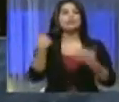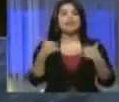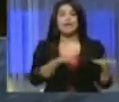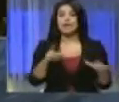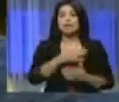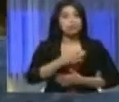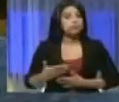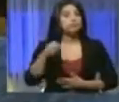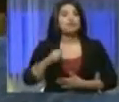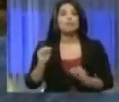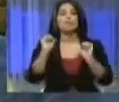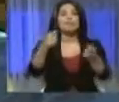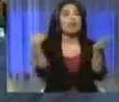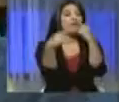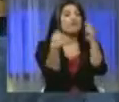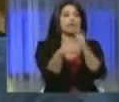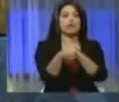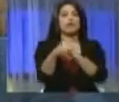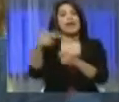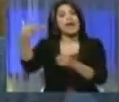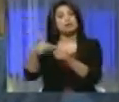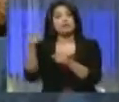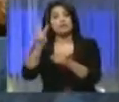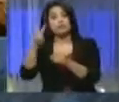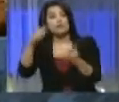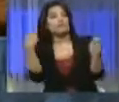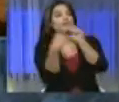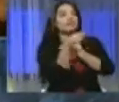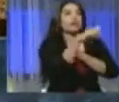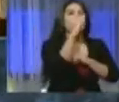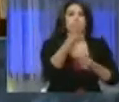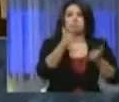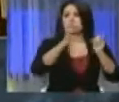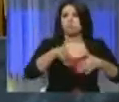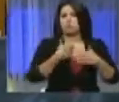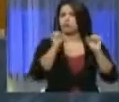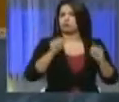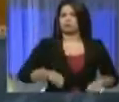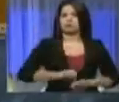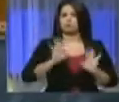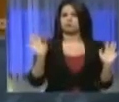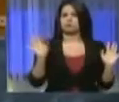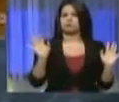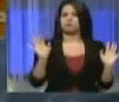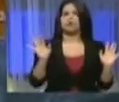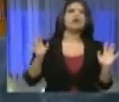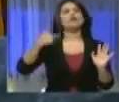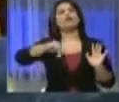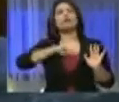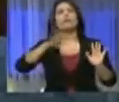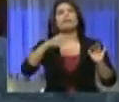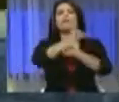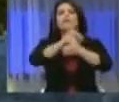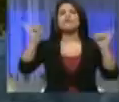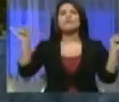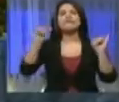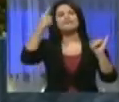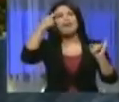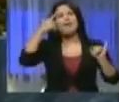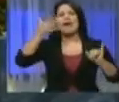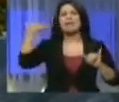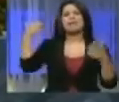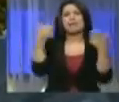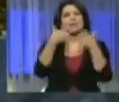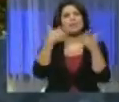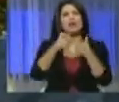empezar para ir trabajando todo este tema terrible del contrabando. Yo